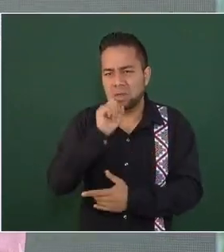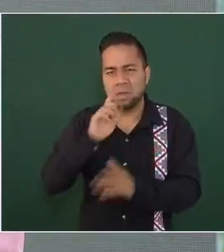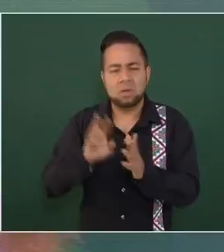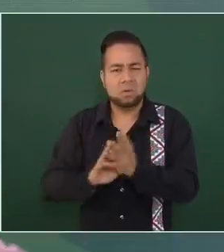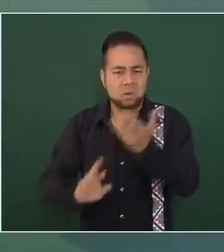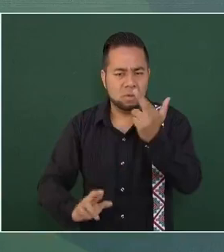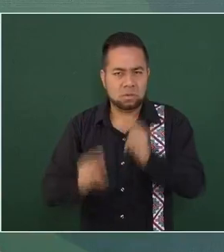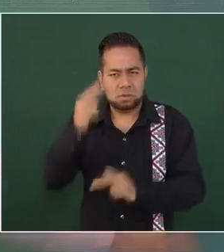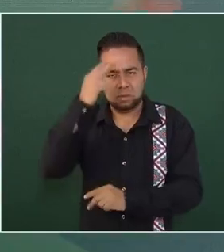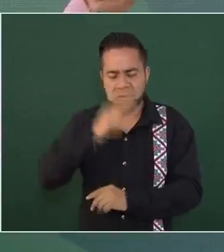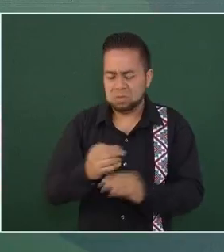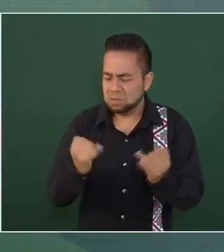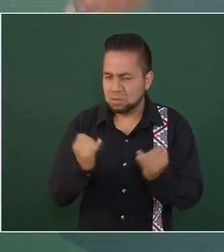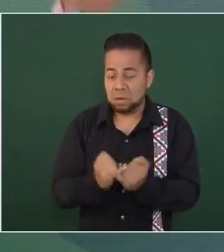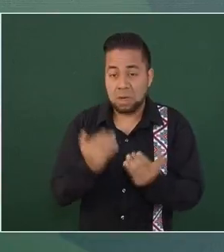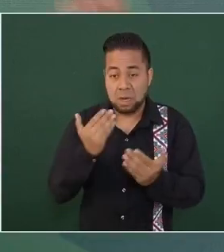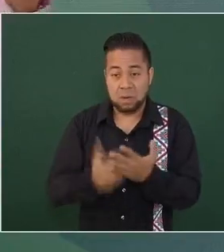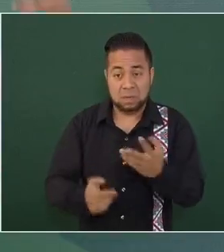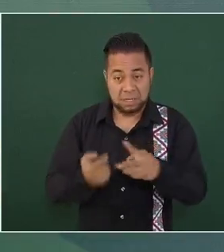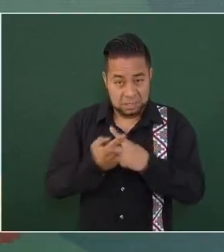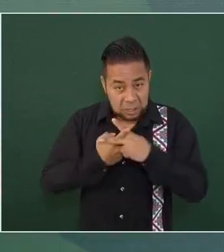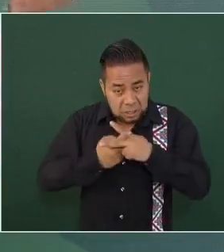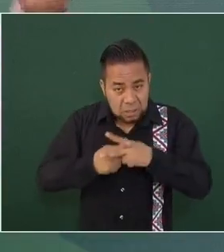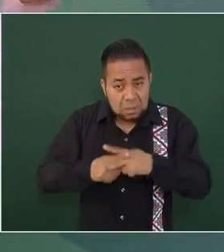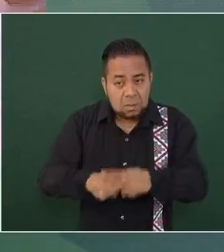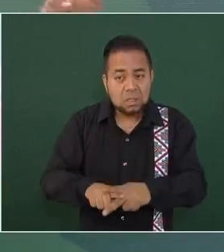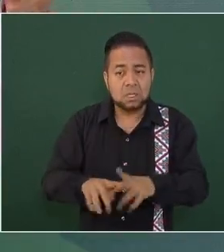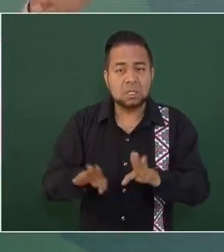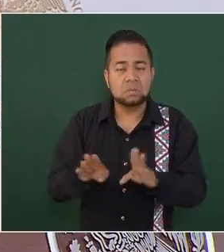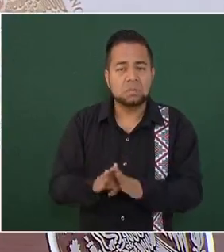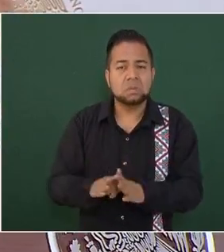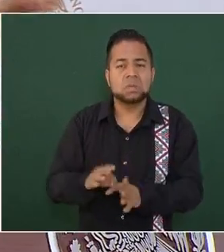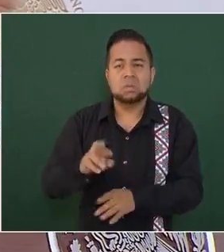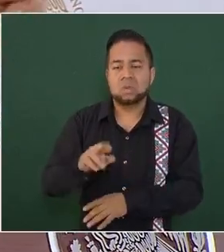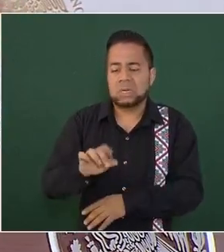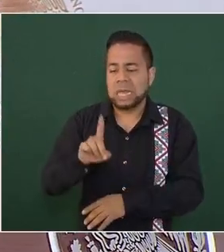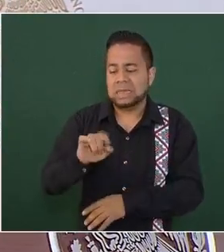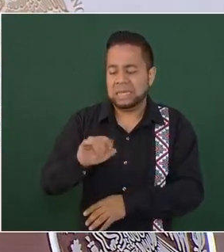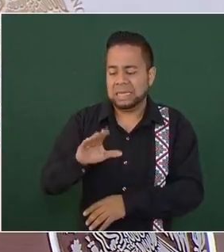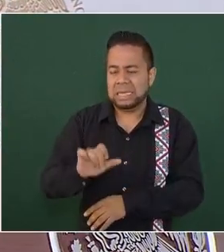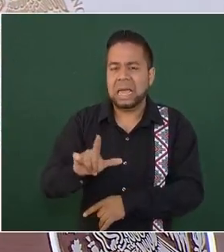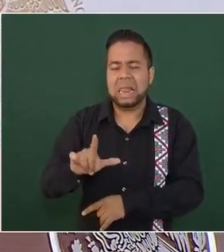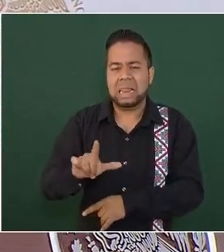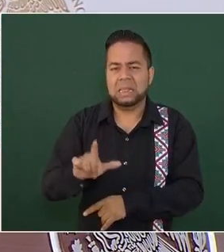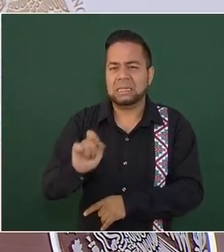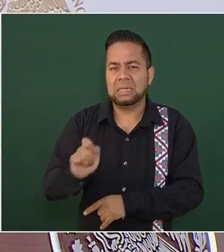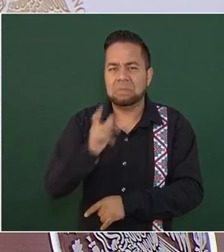porque estamos arrancando de raíz la palabra radical viene de raíz